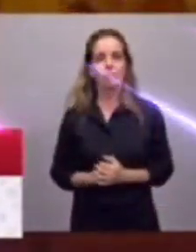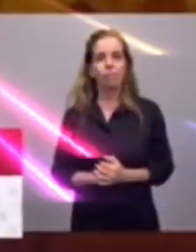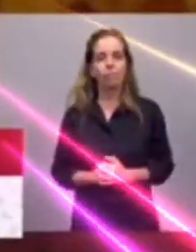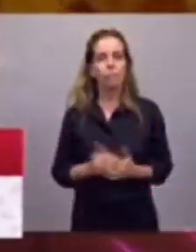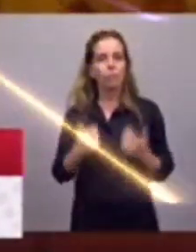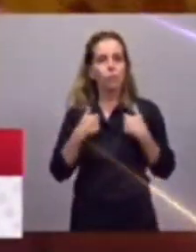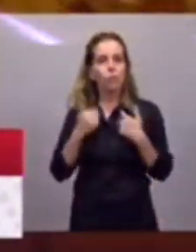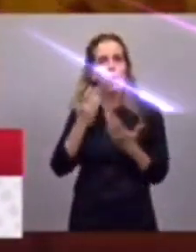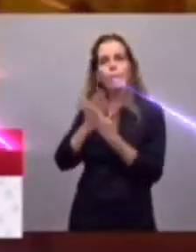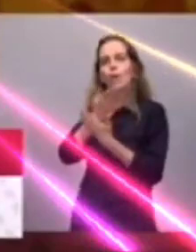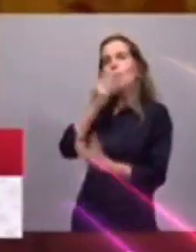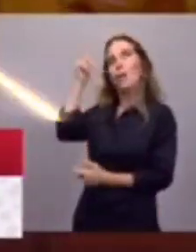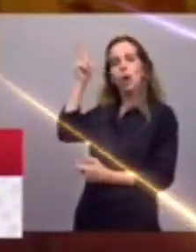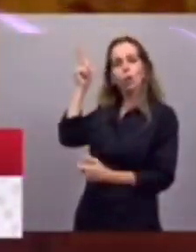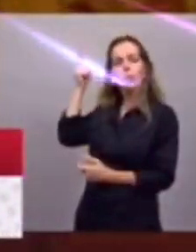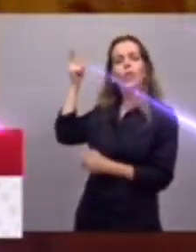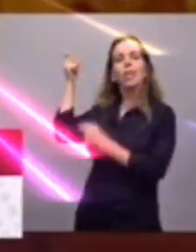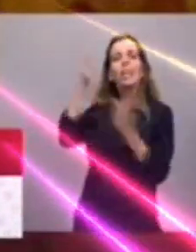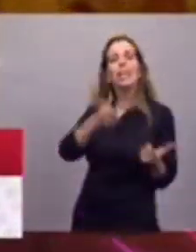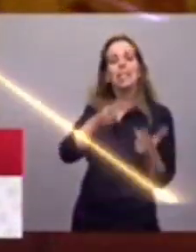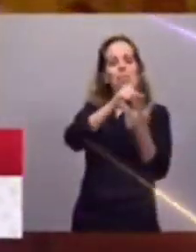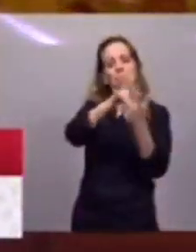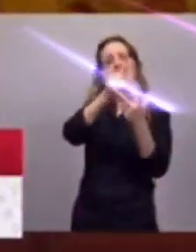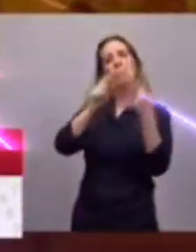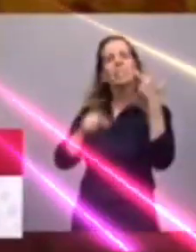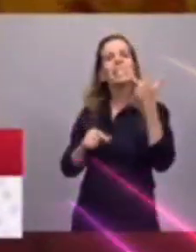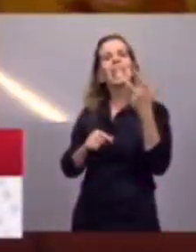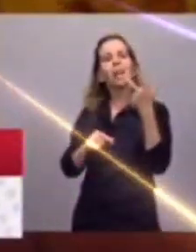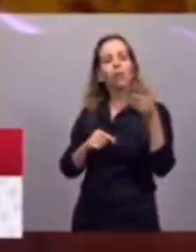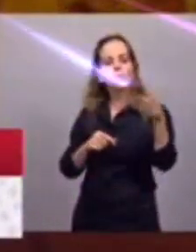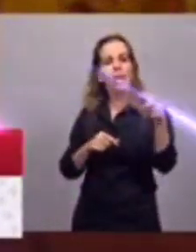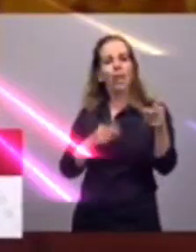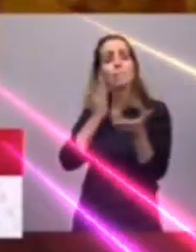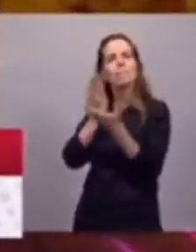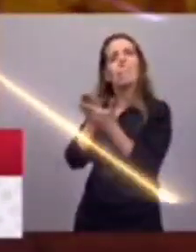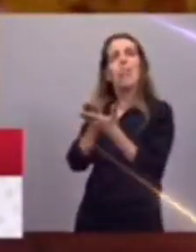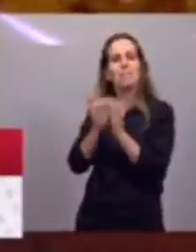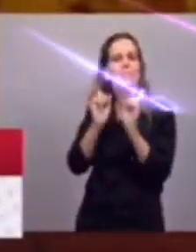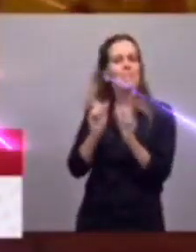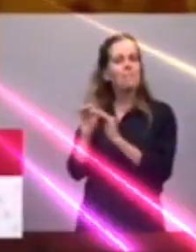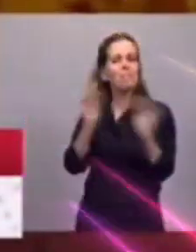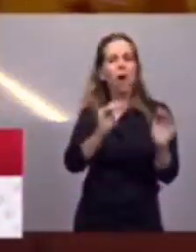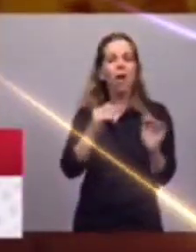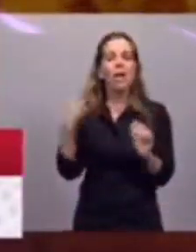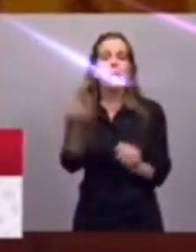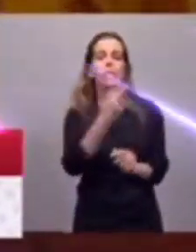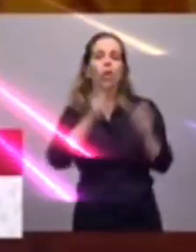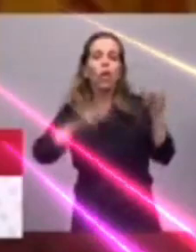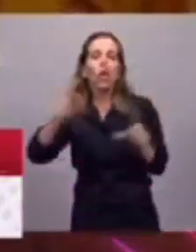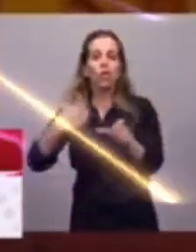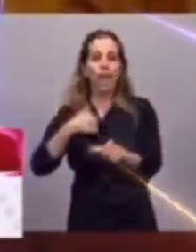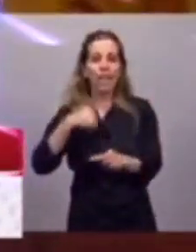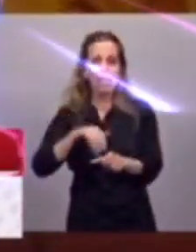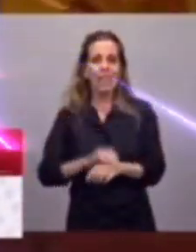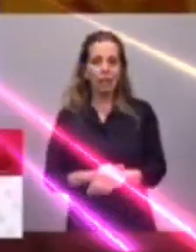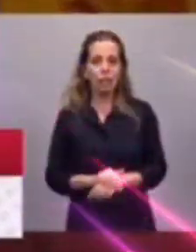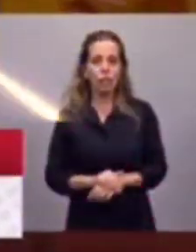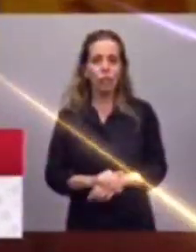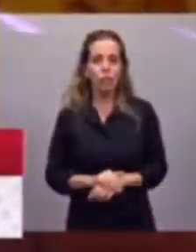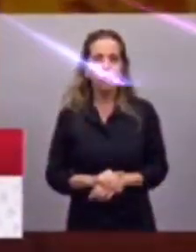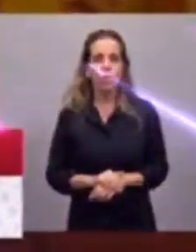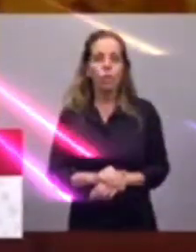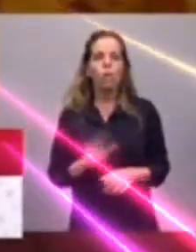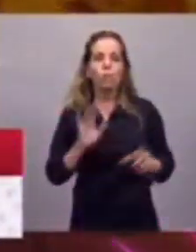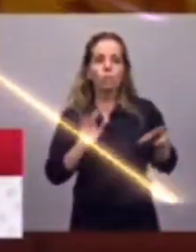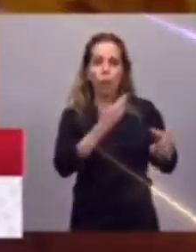Ese es mi pedido a Dios, que le conceda nada más y nada menos que su pedido, que entre todos los argentinos,